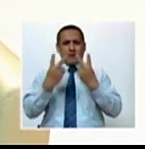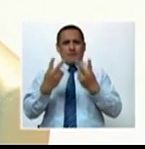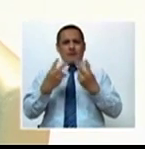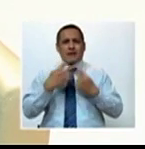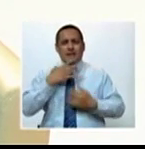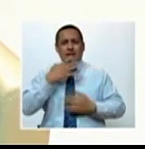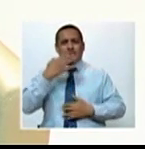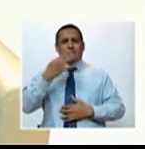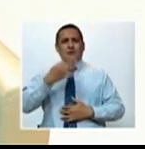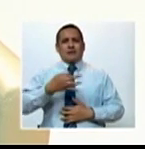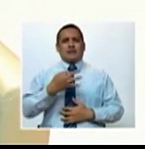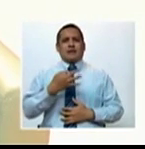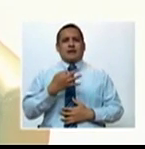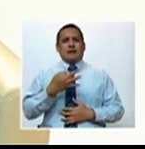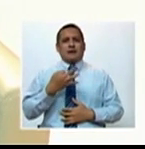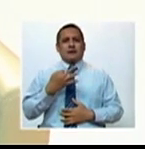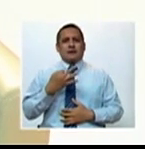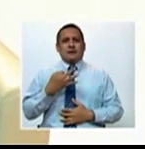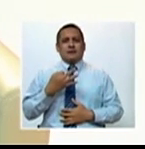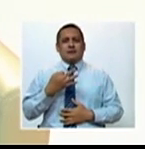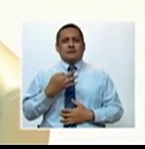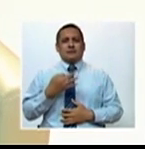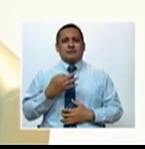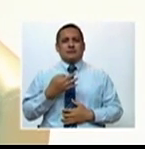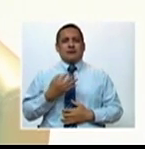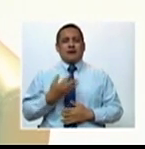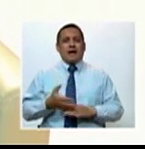ver realmente